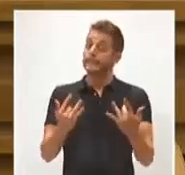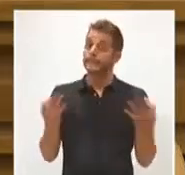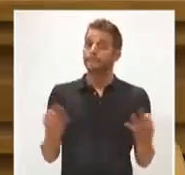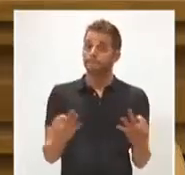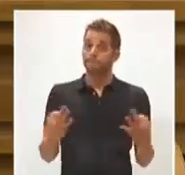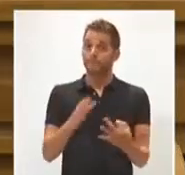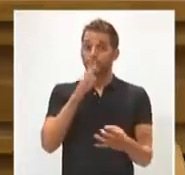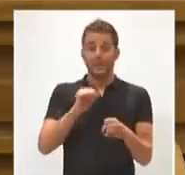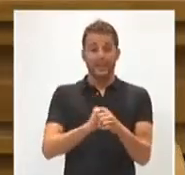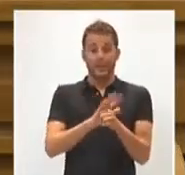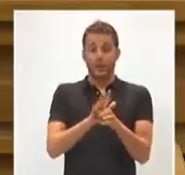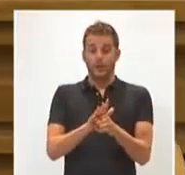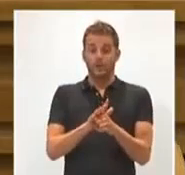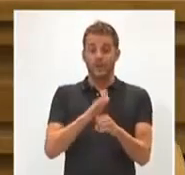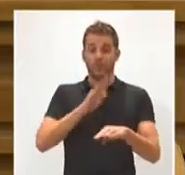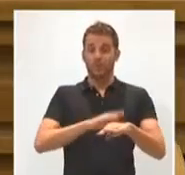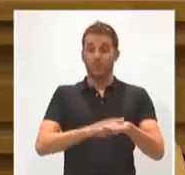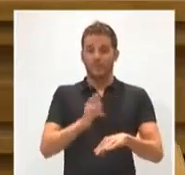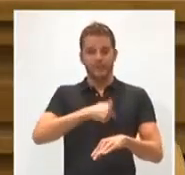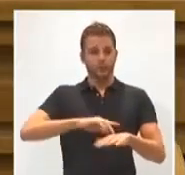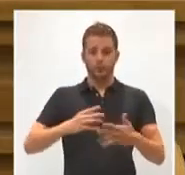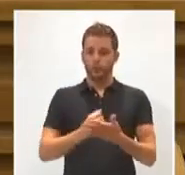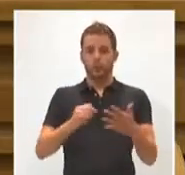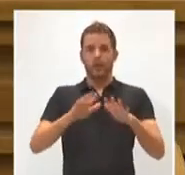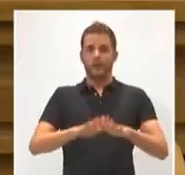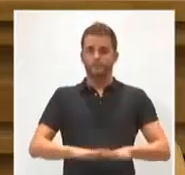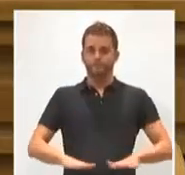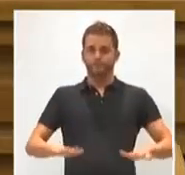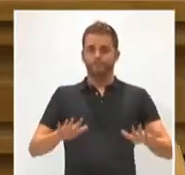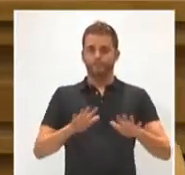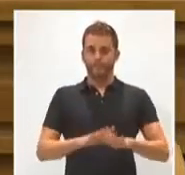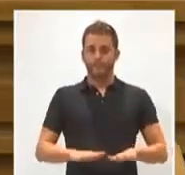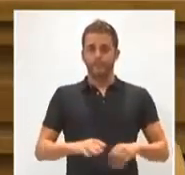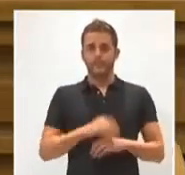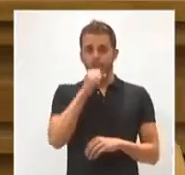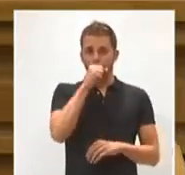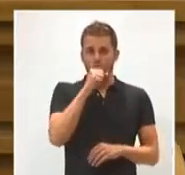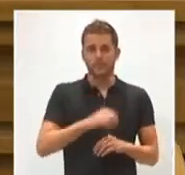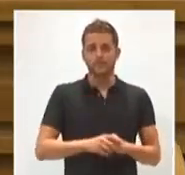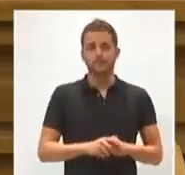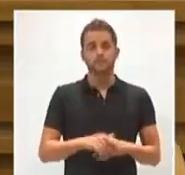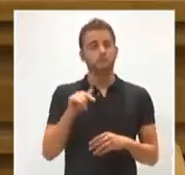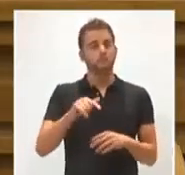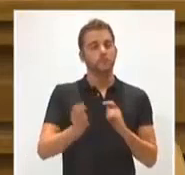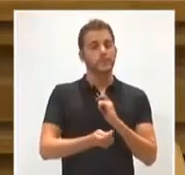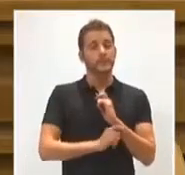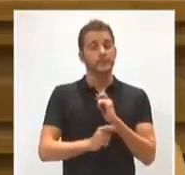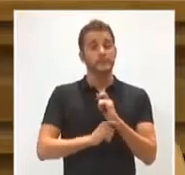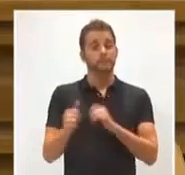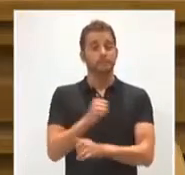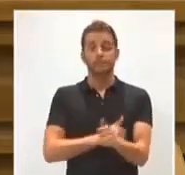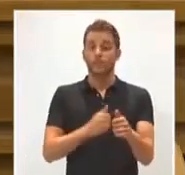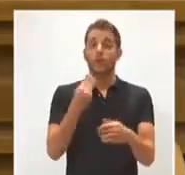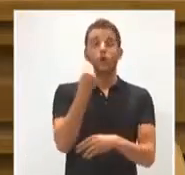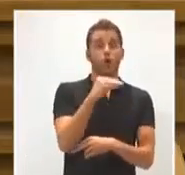gobierno se ha ralentizado a todos esto es comprensible en la orientación de esta estrategia tiene que priorizar jóvenes mujeres y